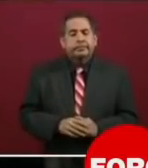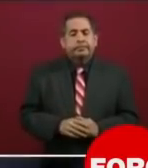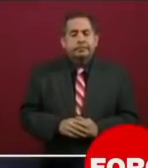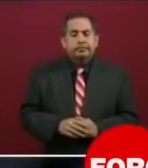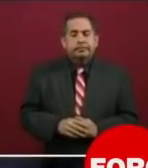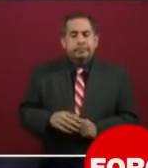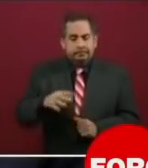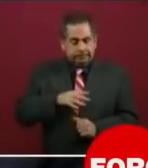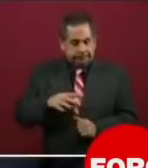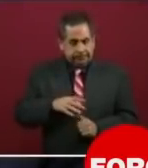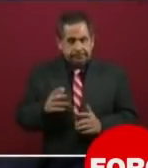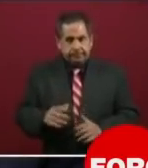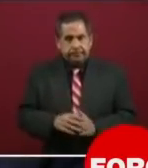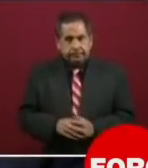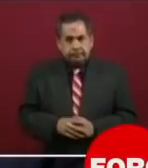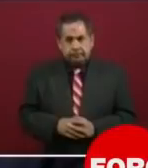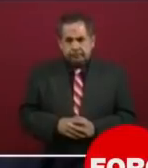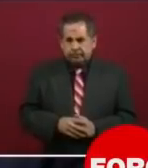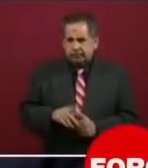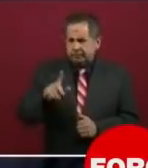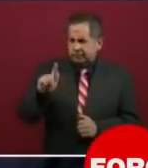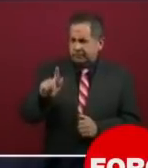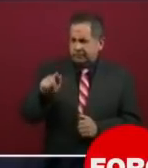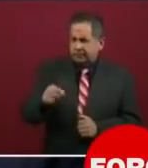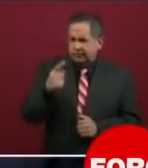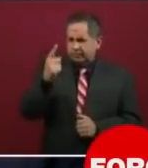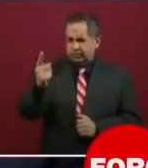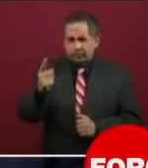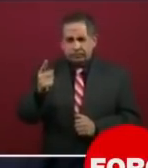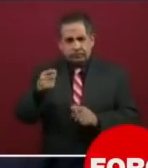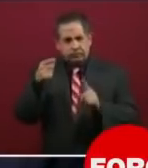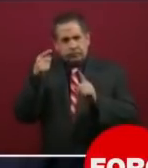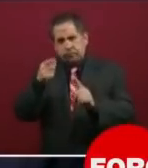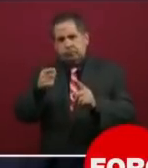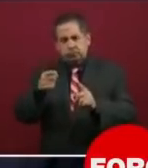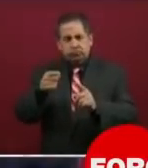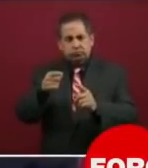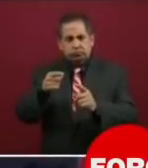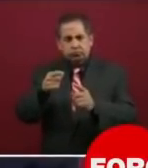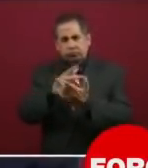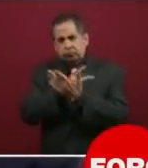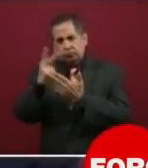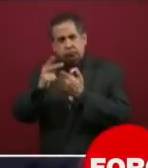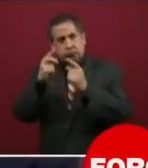tenemos 71 prioridades en el gobierno